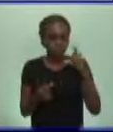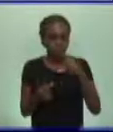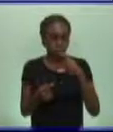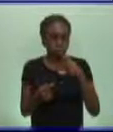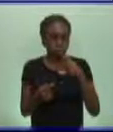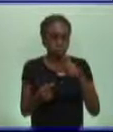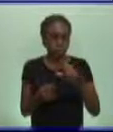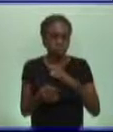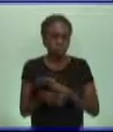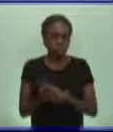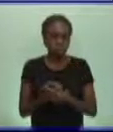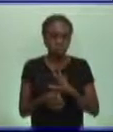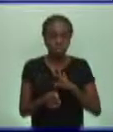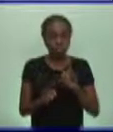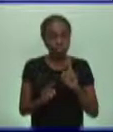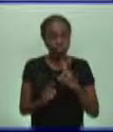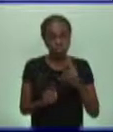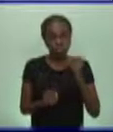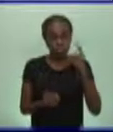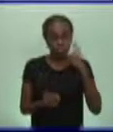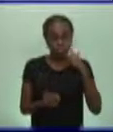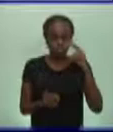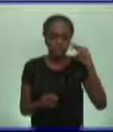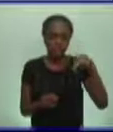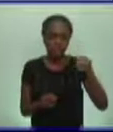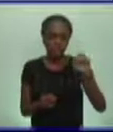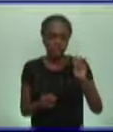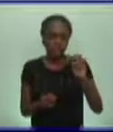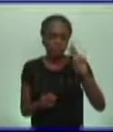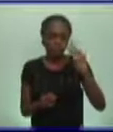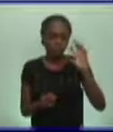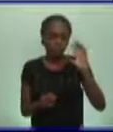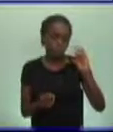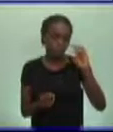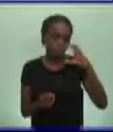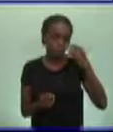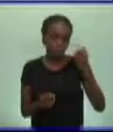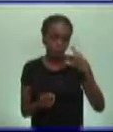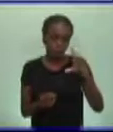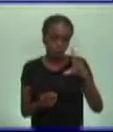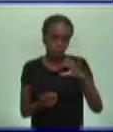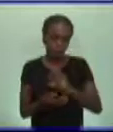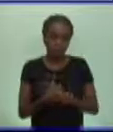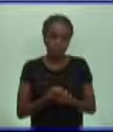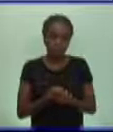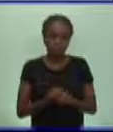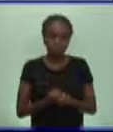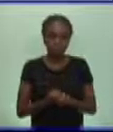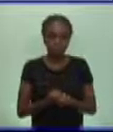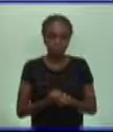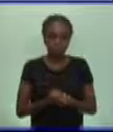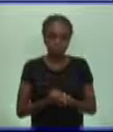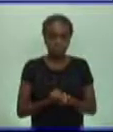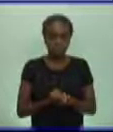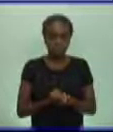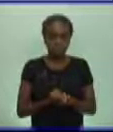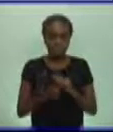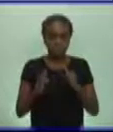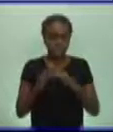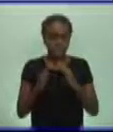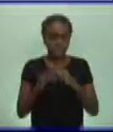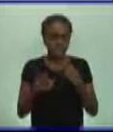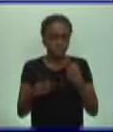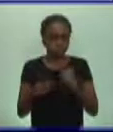última sílaba, no termina ni en N, ni en S, ni en vocal. Y a la casita de las